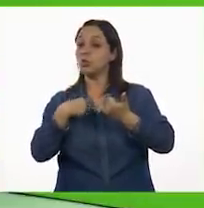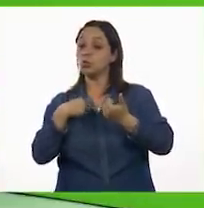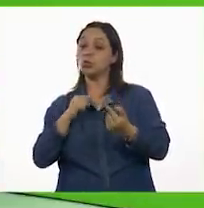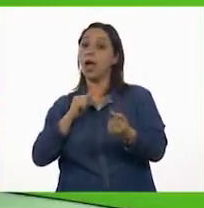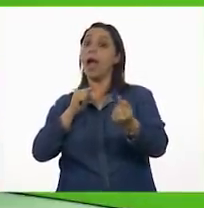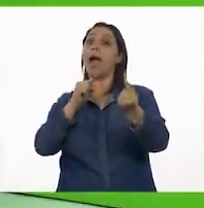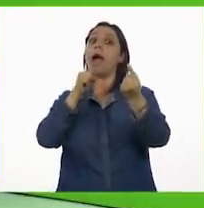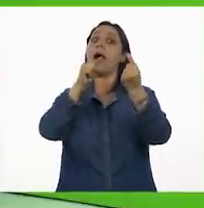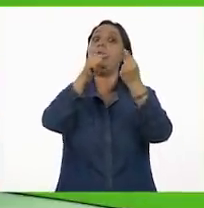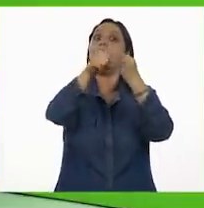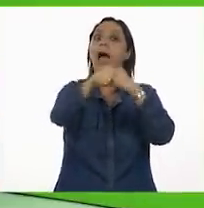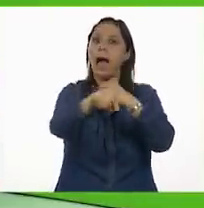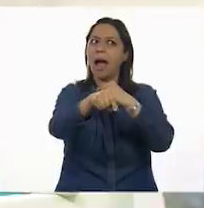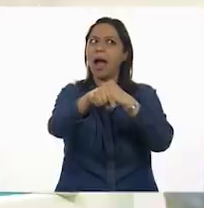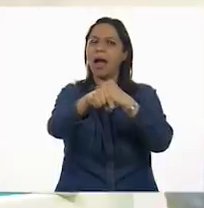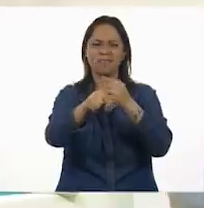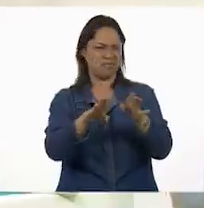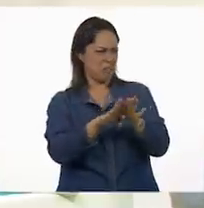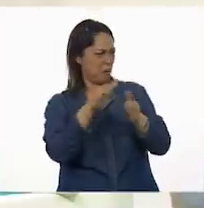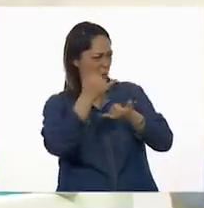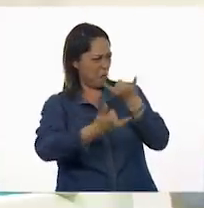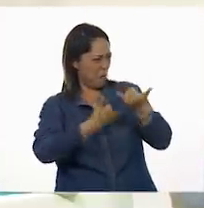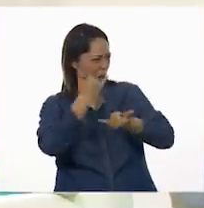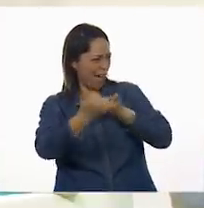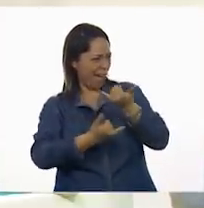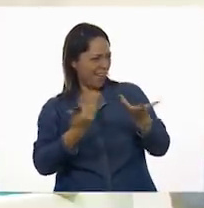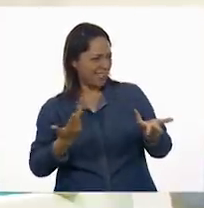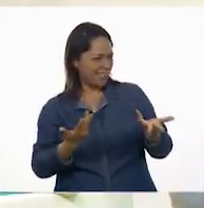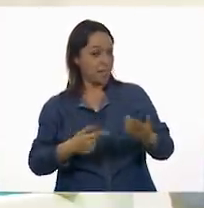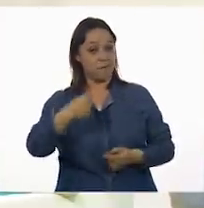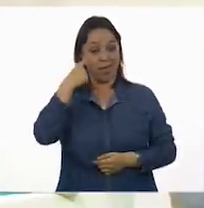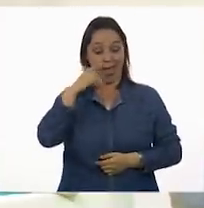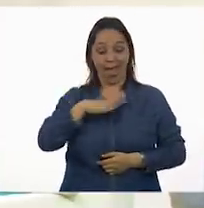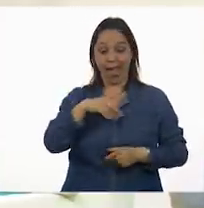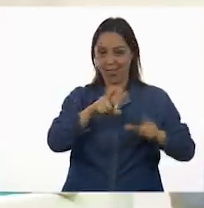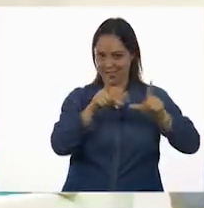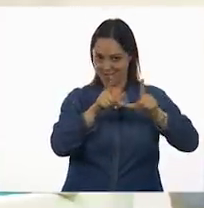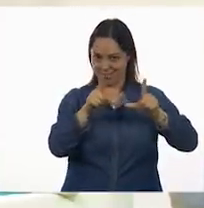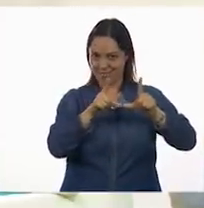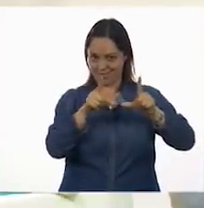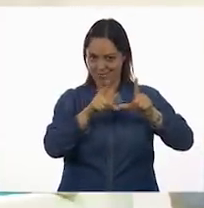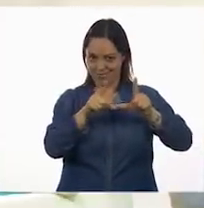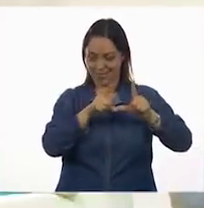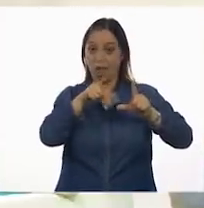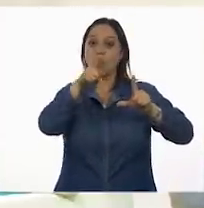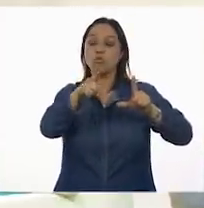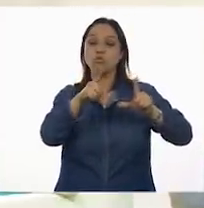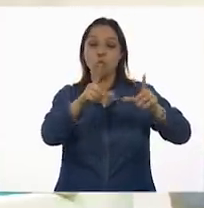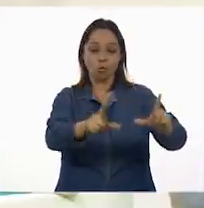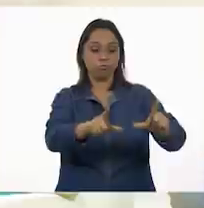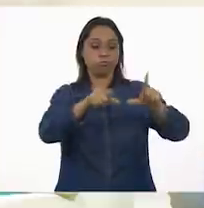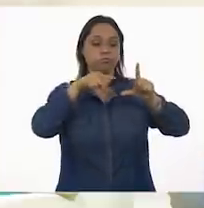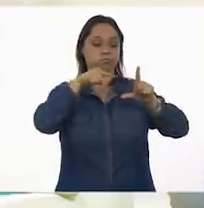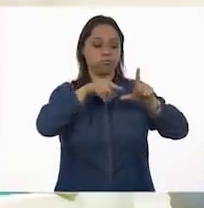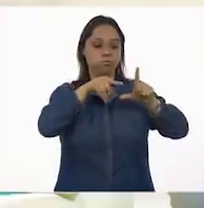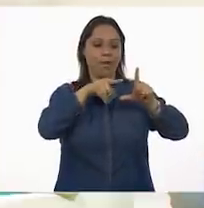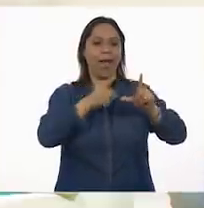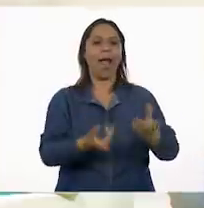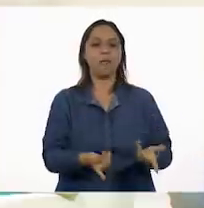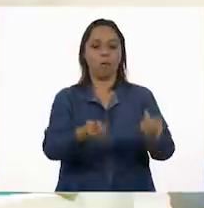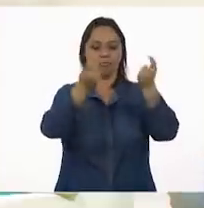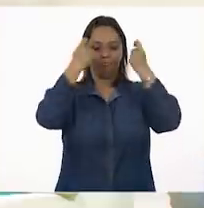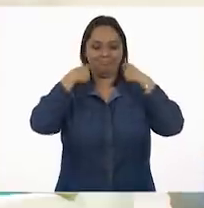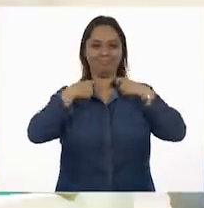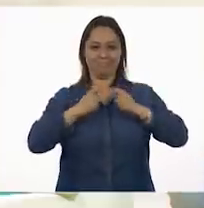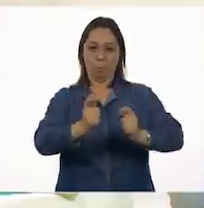¡Ay, caray! ¿Cómo se juega eso? Mira, aquí tenemos una tarjeta. Tú tendrás que representar a la persona que diga la tarjeta.